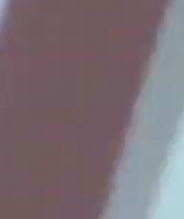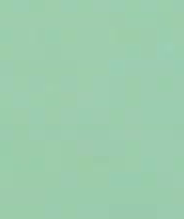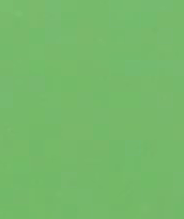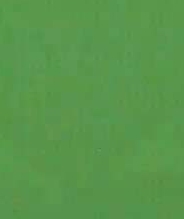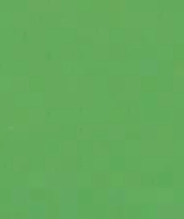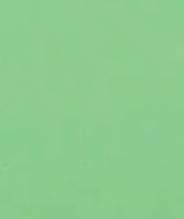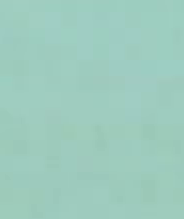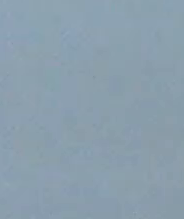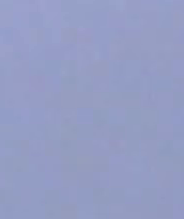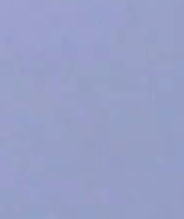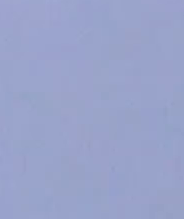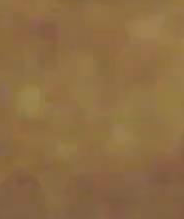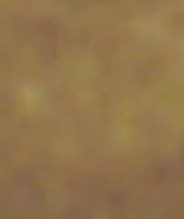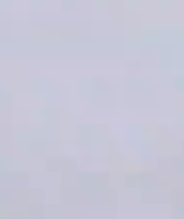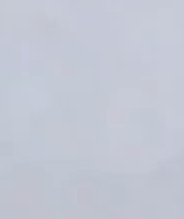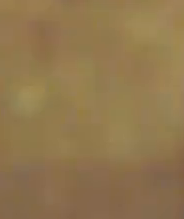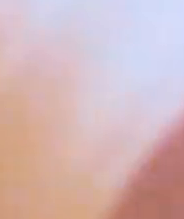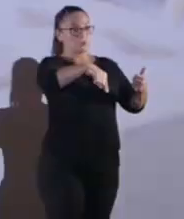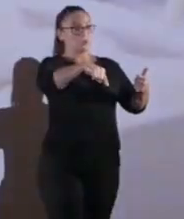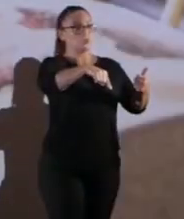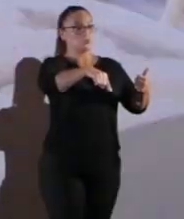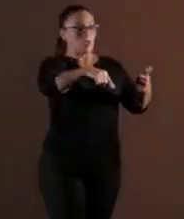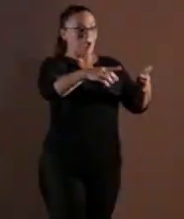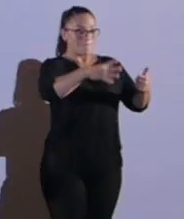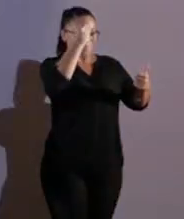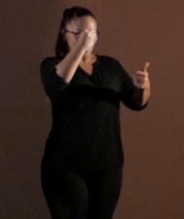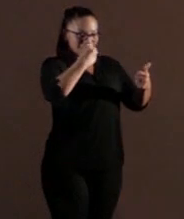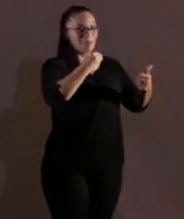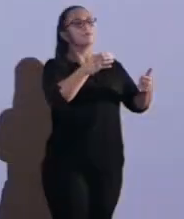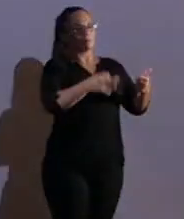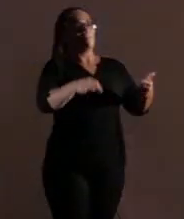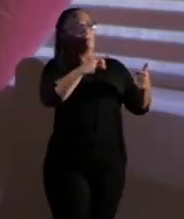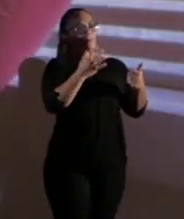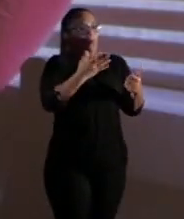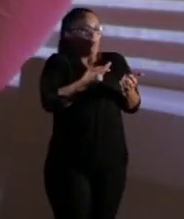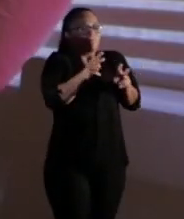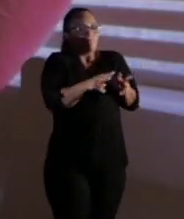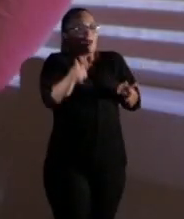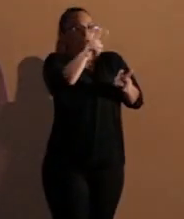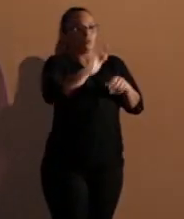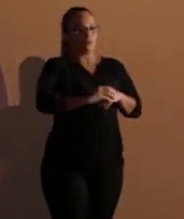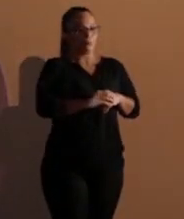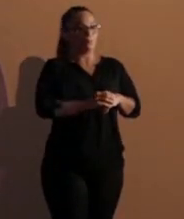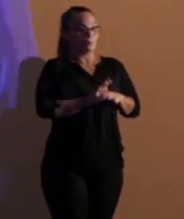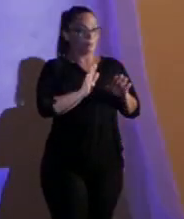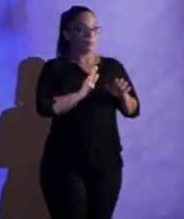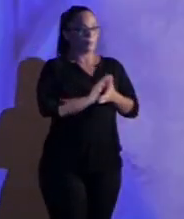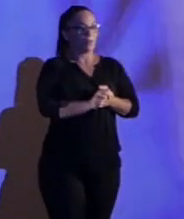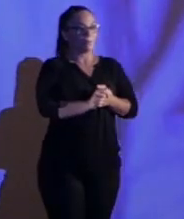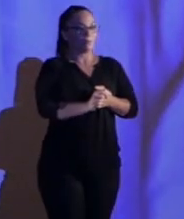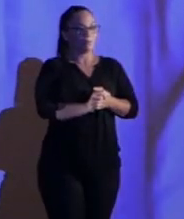las personas que nos importan vale la pena y quiero cerrar ya en mi presentación diciéndoles